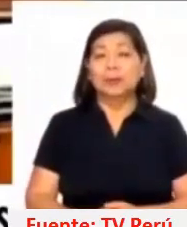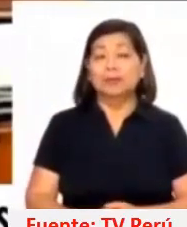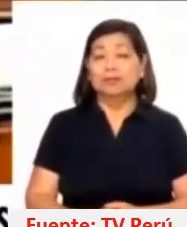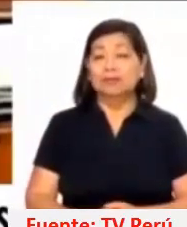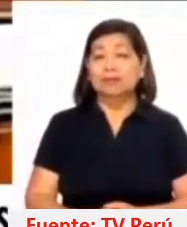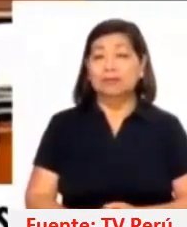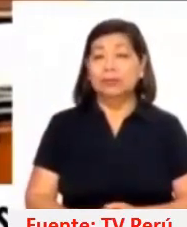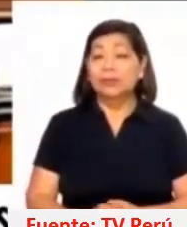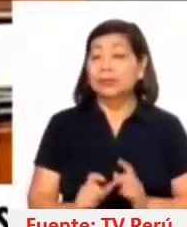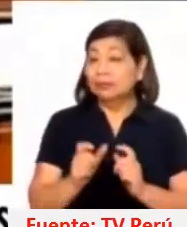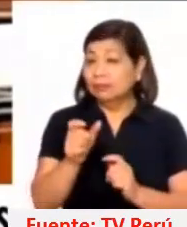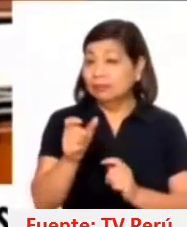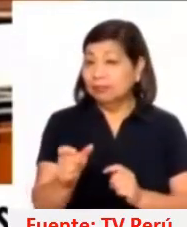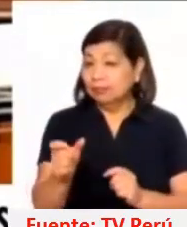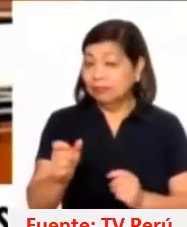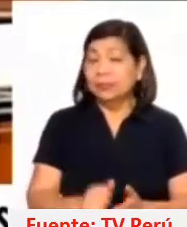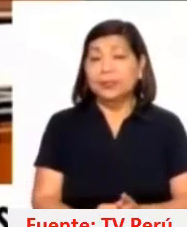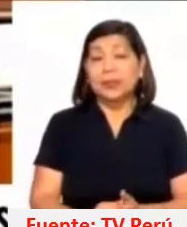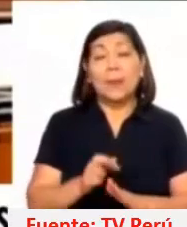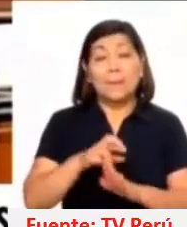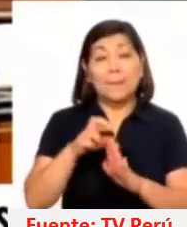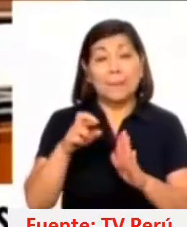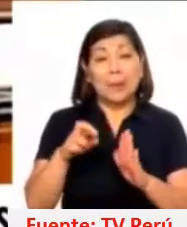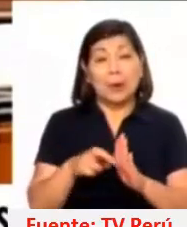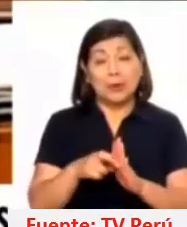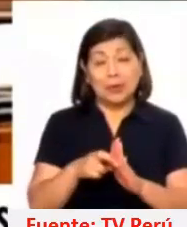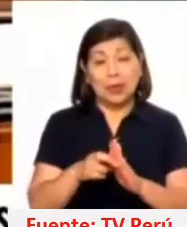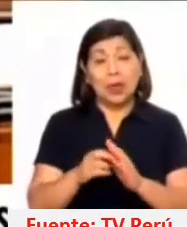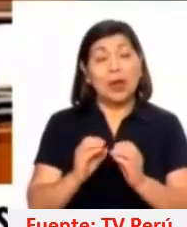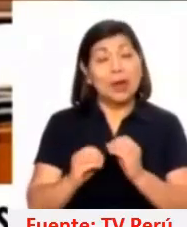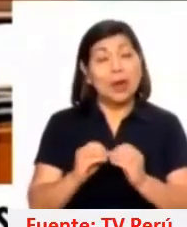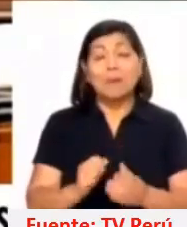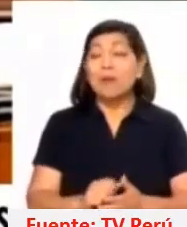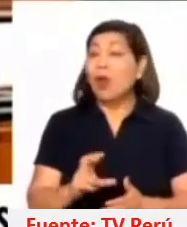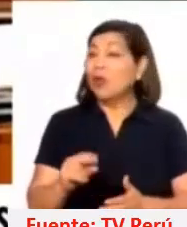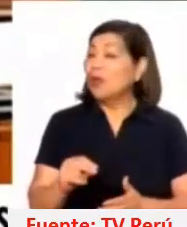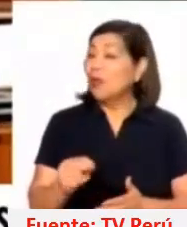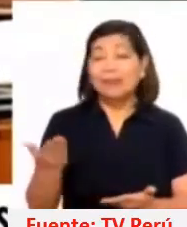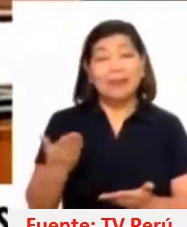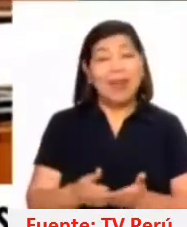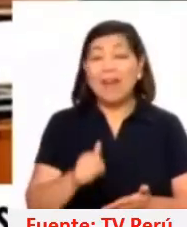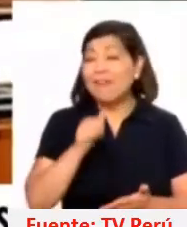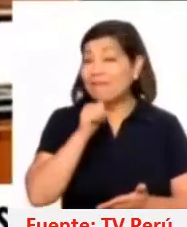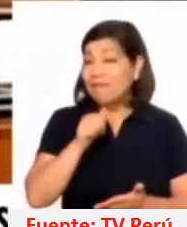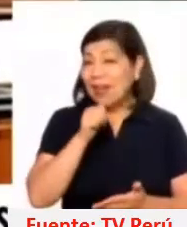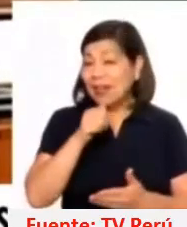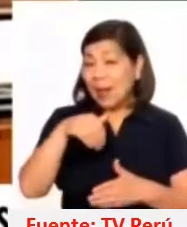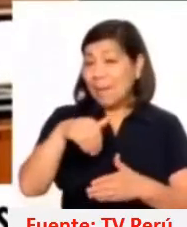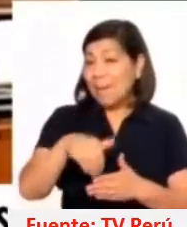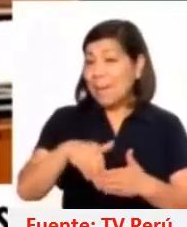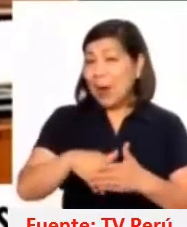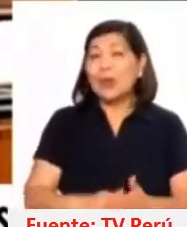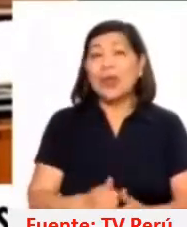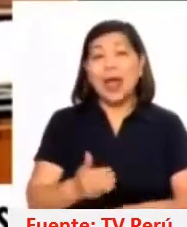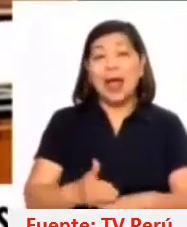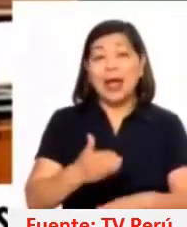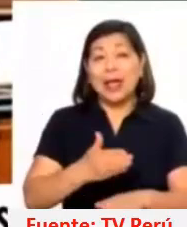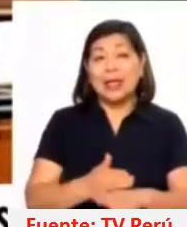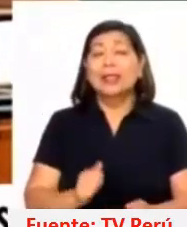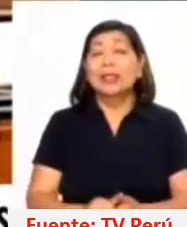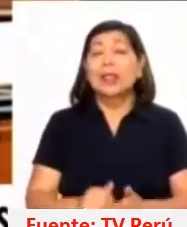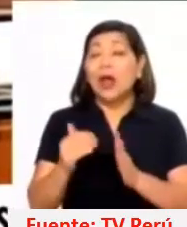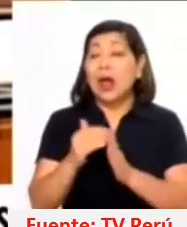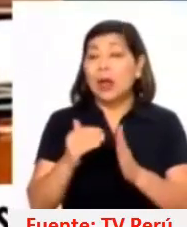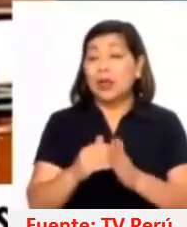Señores congresistas, el proyecto de reforma constitucional no ha alcanzado el número de votos previsto en